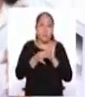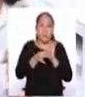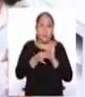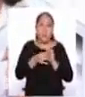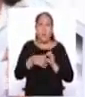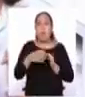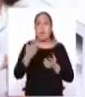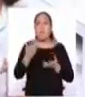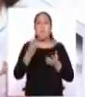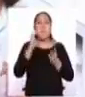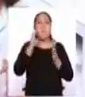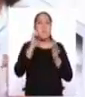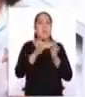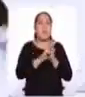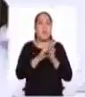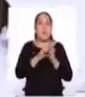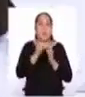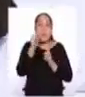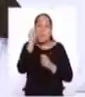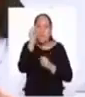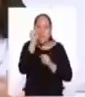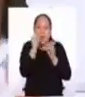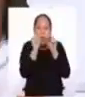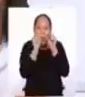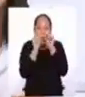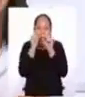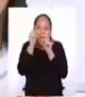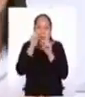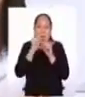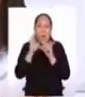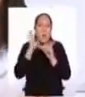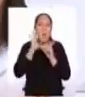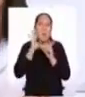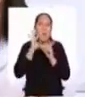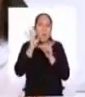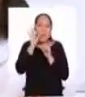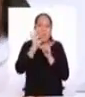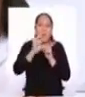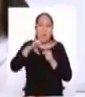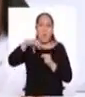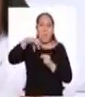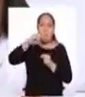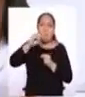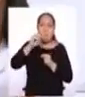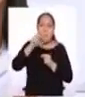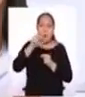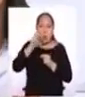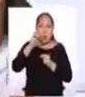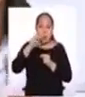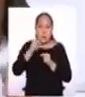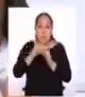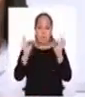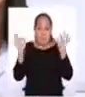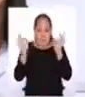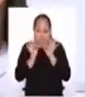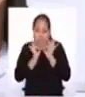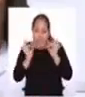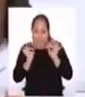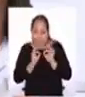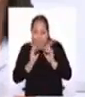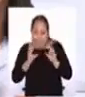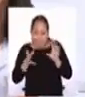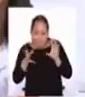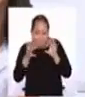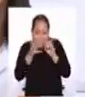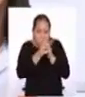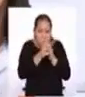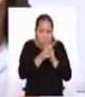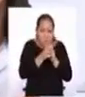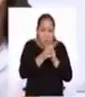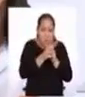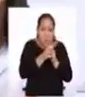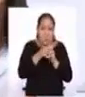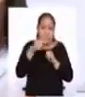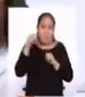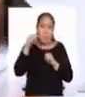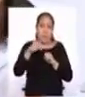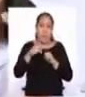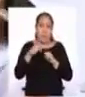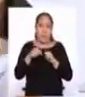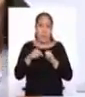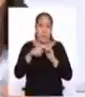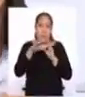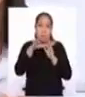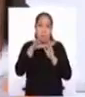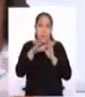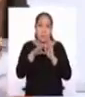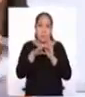pequeñas partículas de polvo. Si no hubiera ninguna partícula o núcleo disponible, la temperatura podría